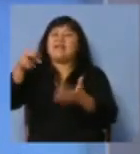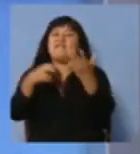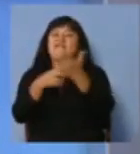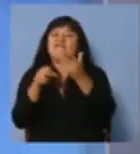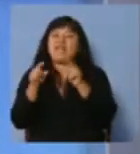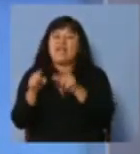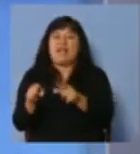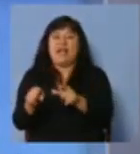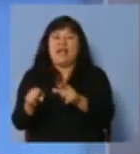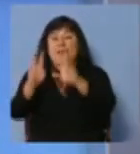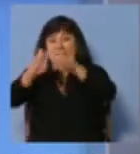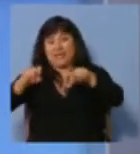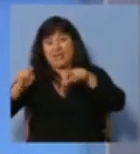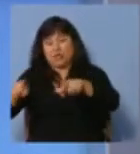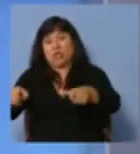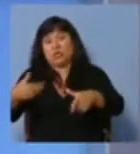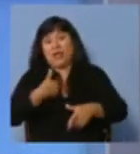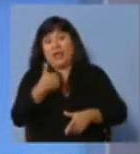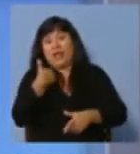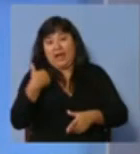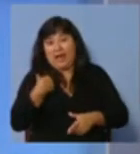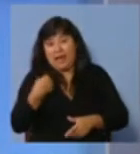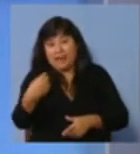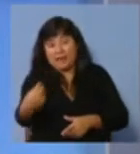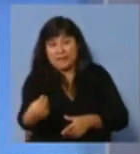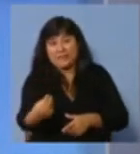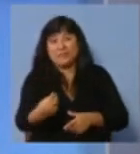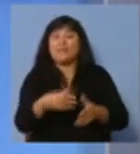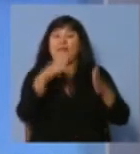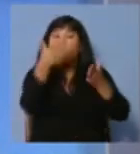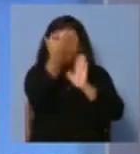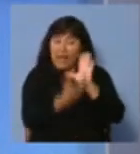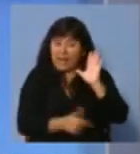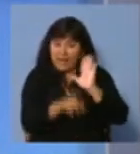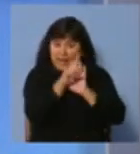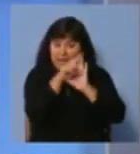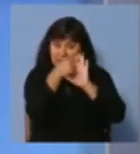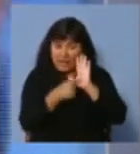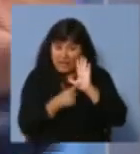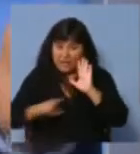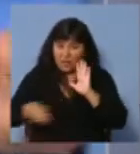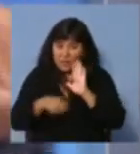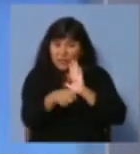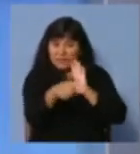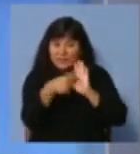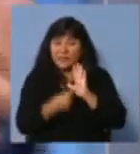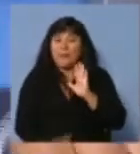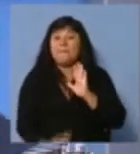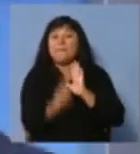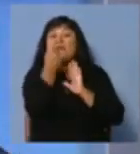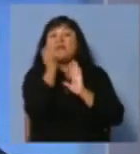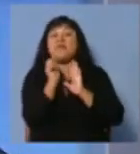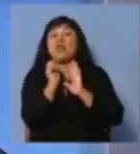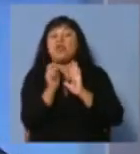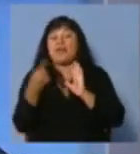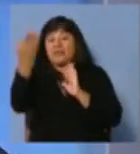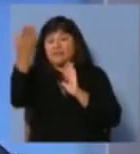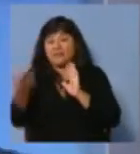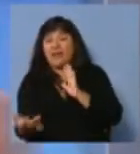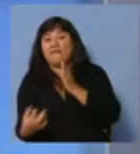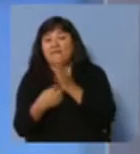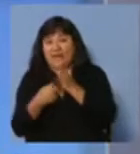de investigación de acuerdo al código de procedimiento que interviene inmediatamente la fiscalía